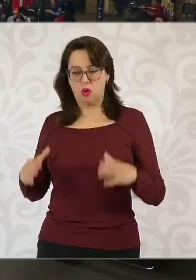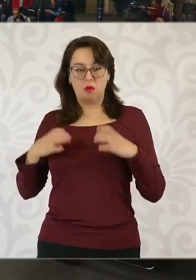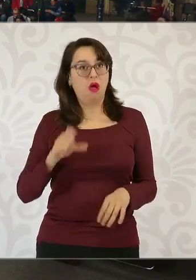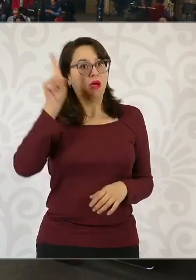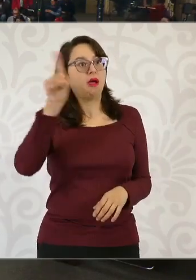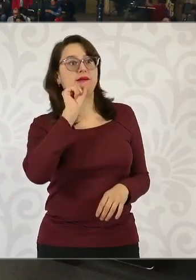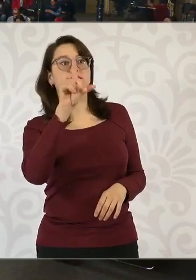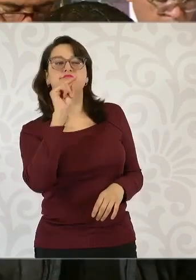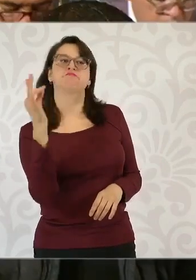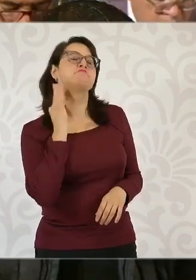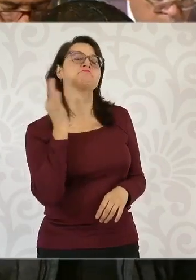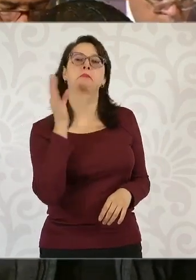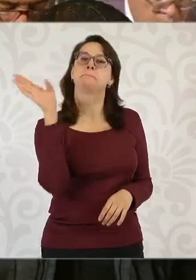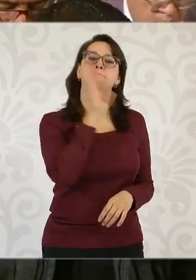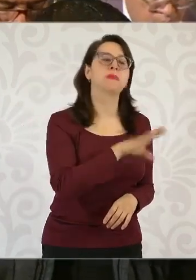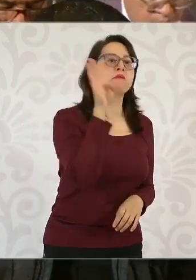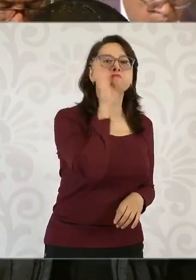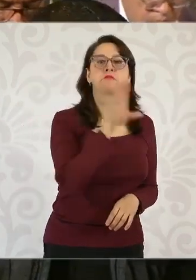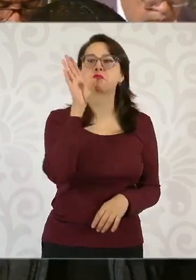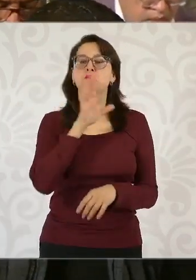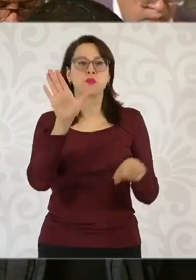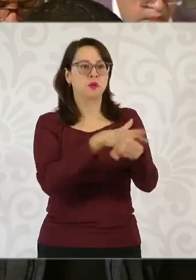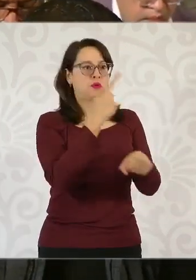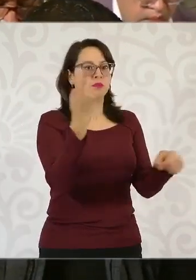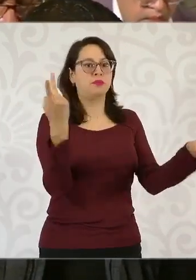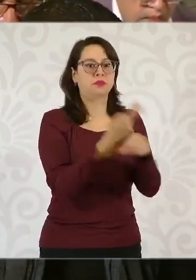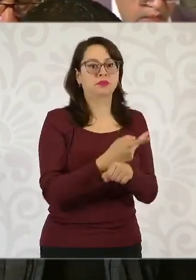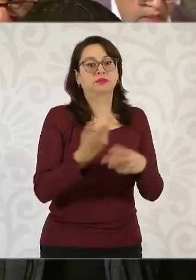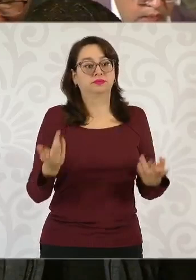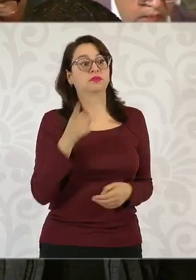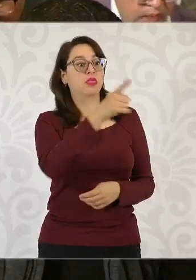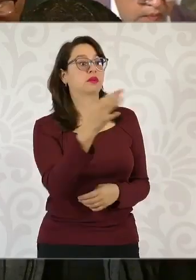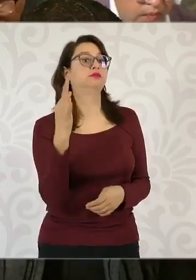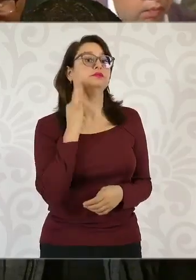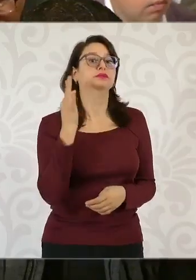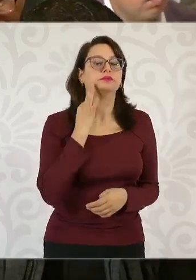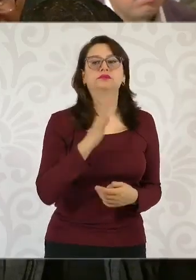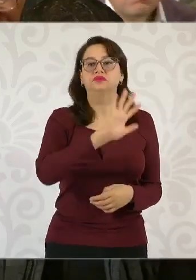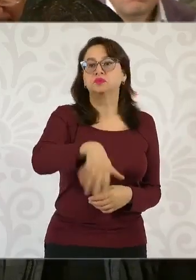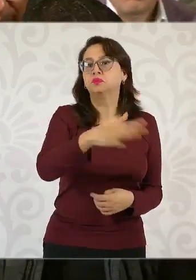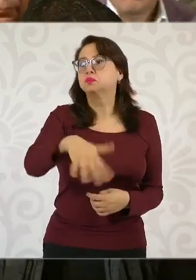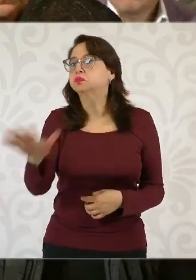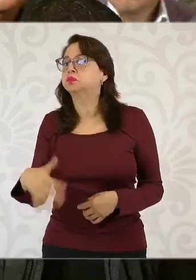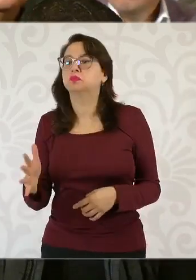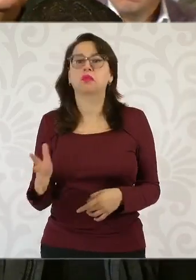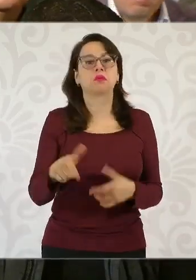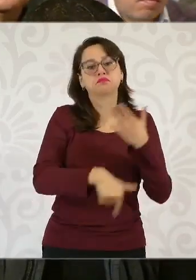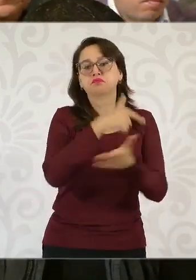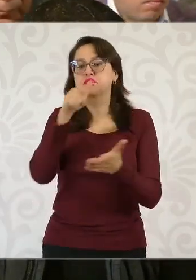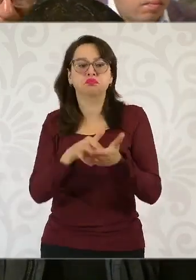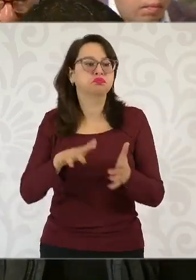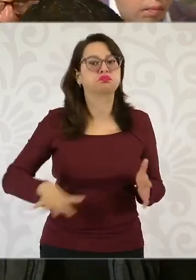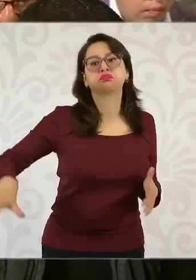trabajo porque constantemente han encontrado cadáveres donde la dependencia ya había realizado peritajes. Si también, bueno, en